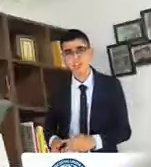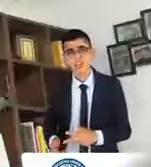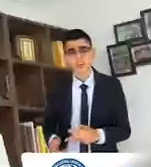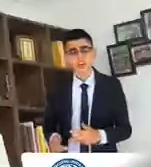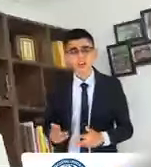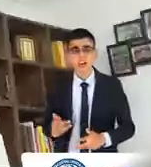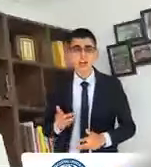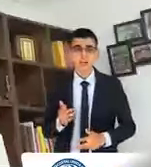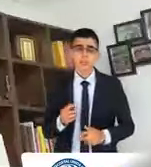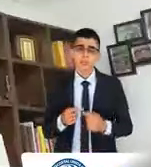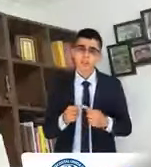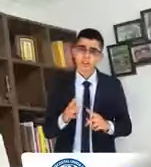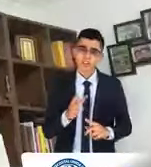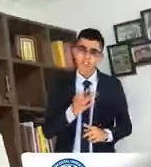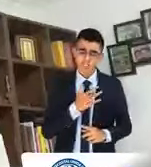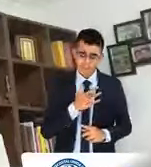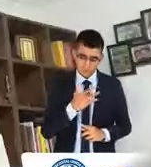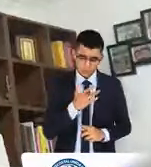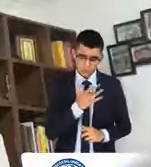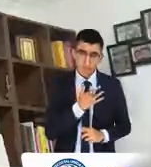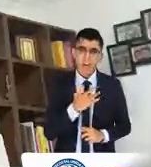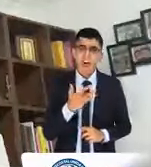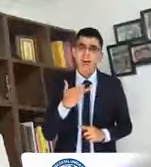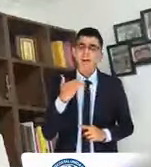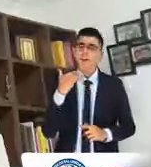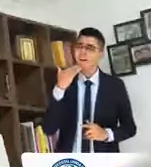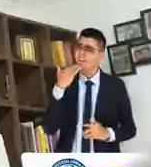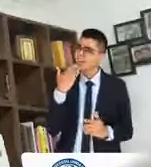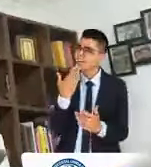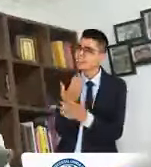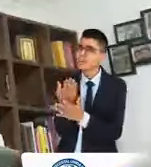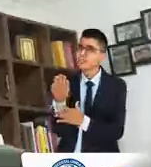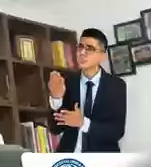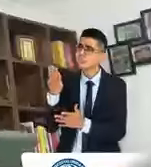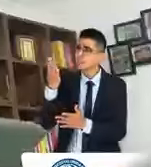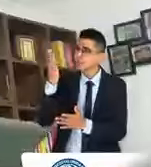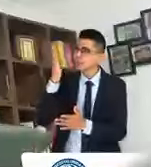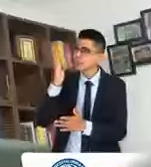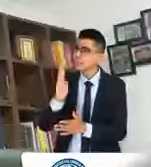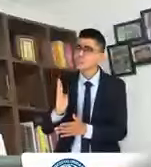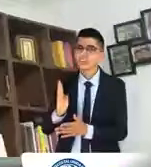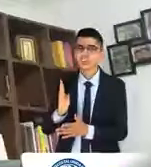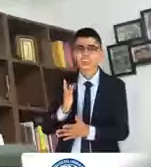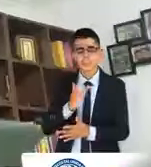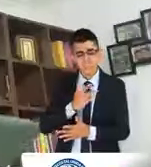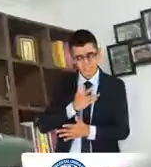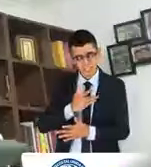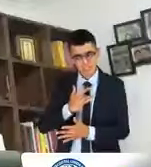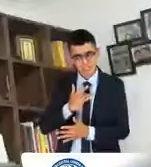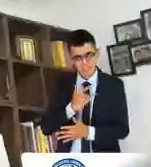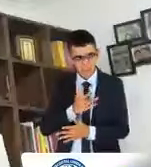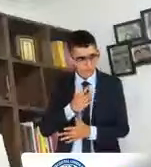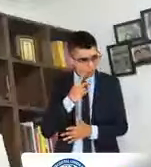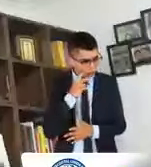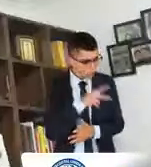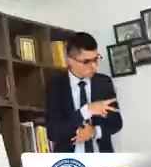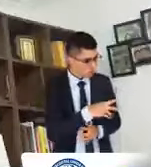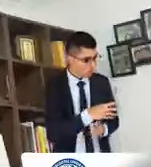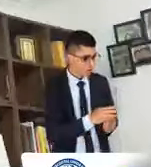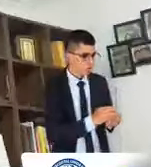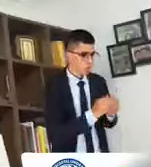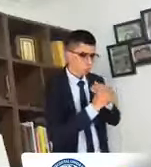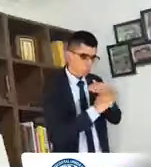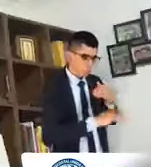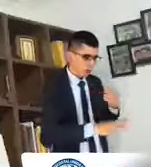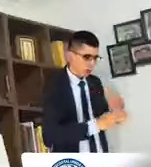un sentimiento de agradecimiento grande de lo que acababa de pasar, como Dios los había salvado.